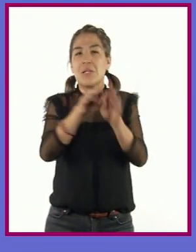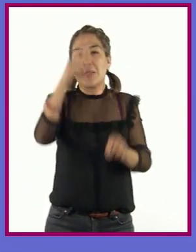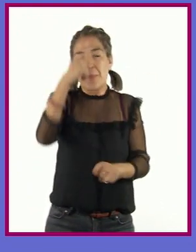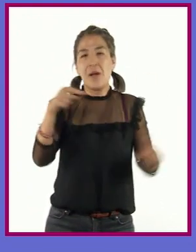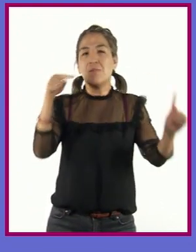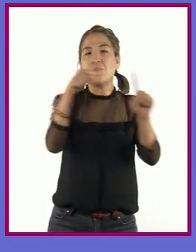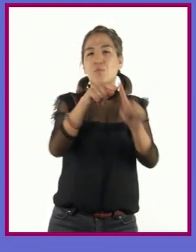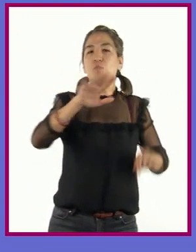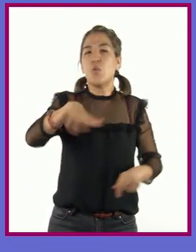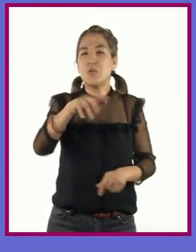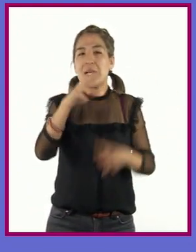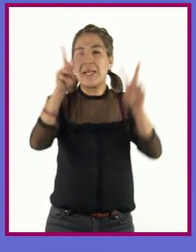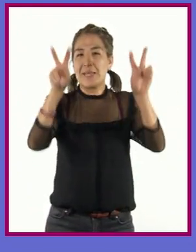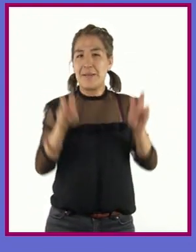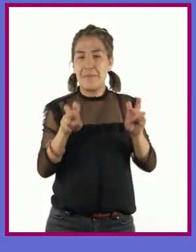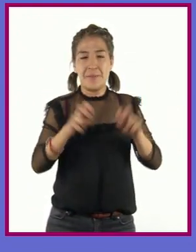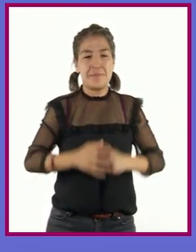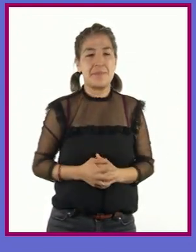del tema?